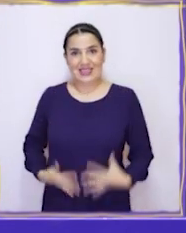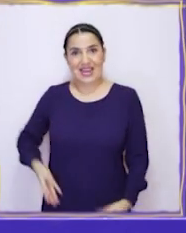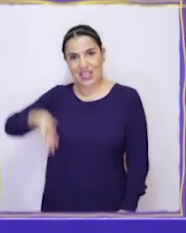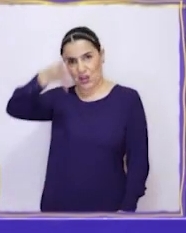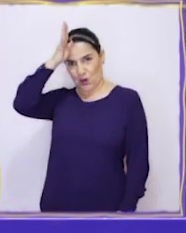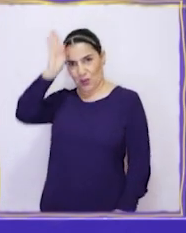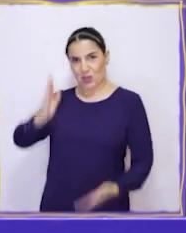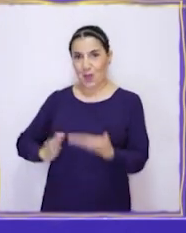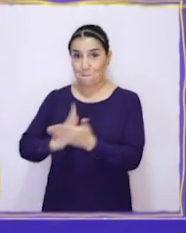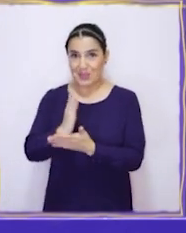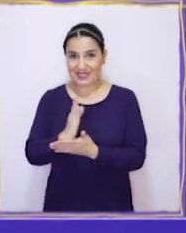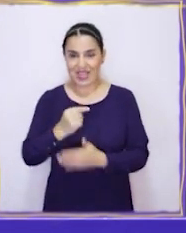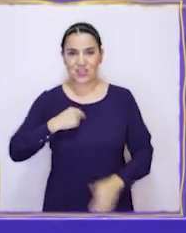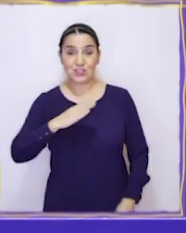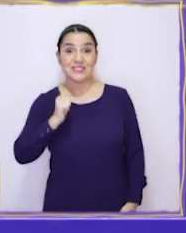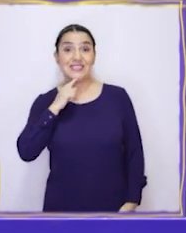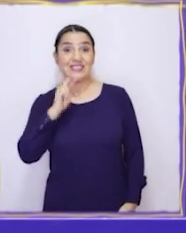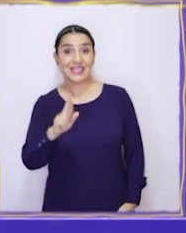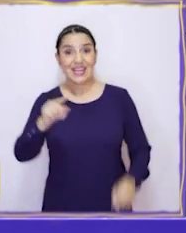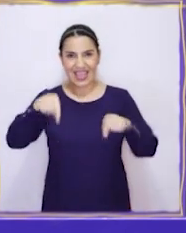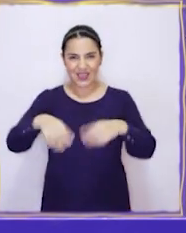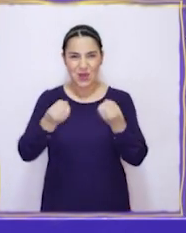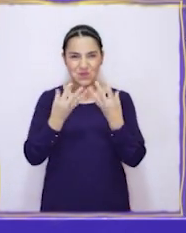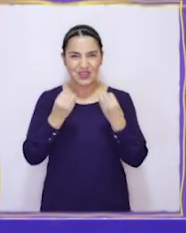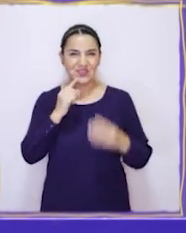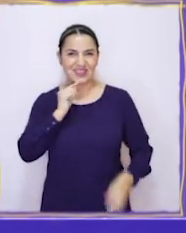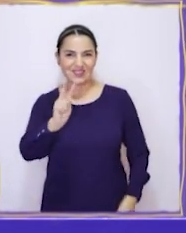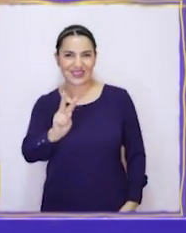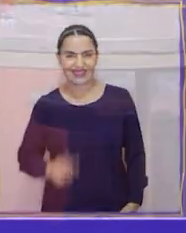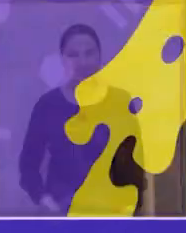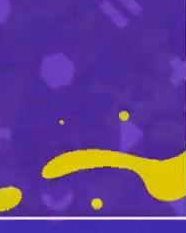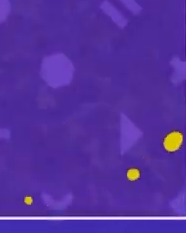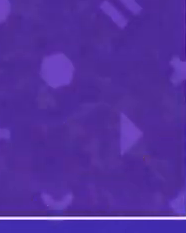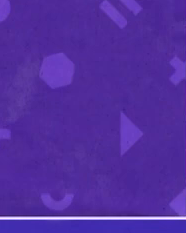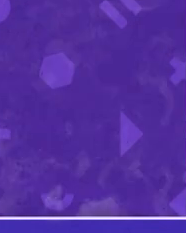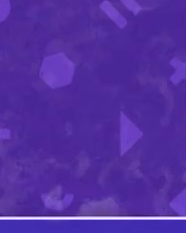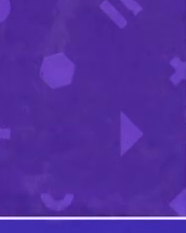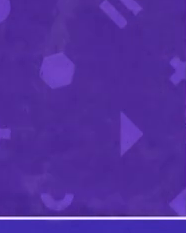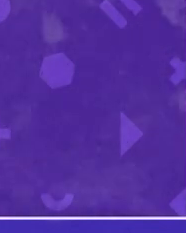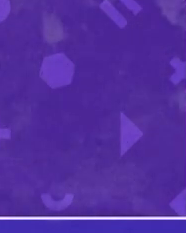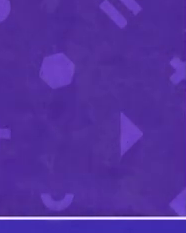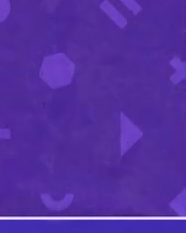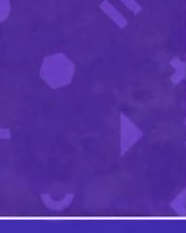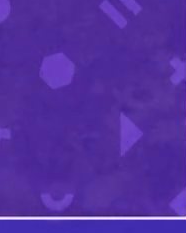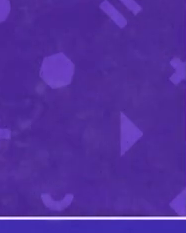romano para iniciar esta aventura. Soy Chester y esto es Apréndote.